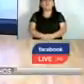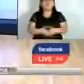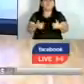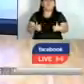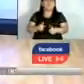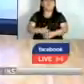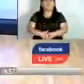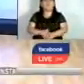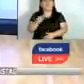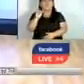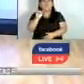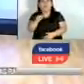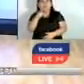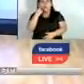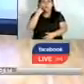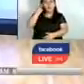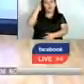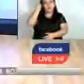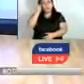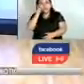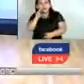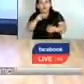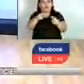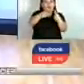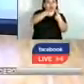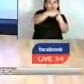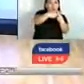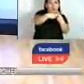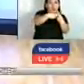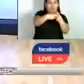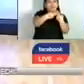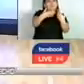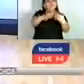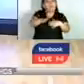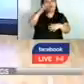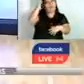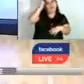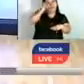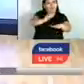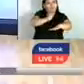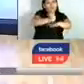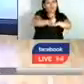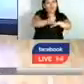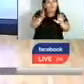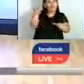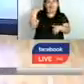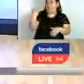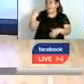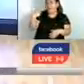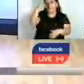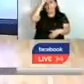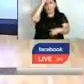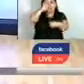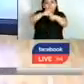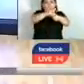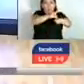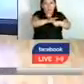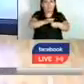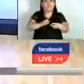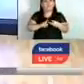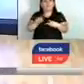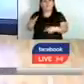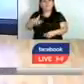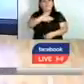Bien, y entre los pronunciamientos que se han dado este día, el partido Arena ya sentó posición luego de los resultados preliminares de las elecciones.